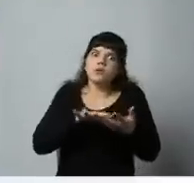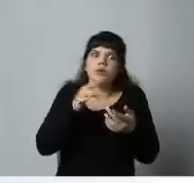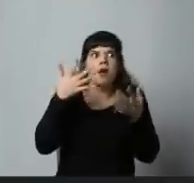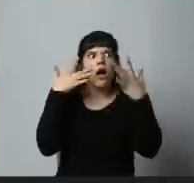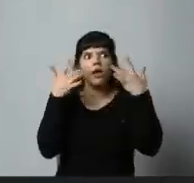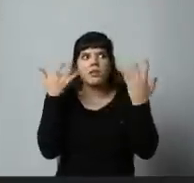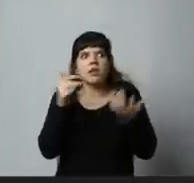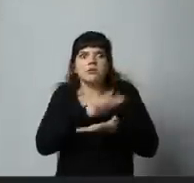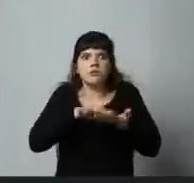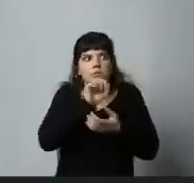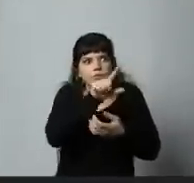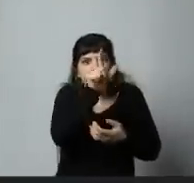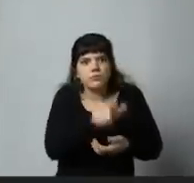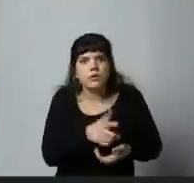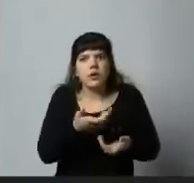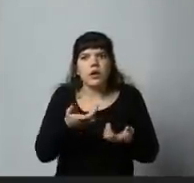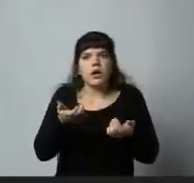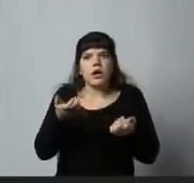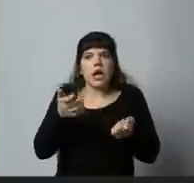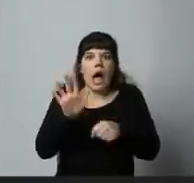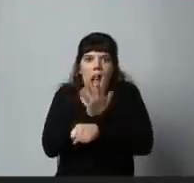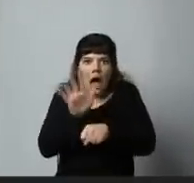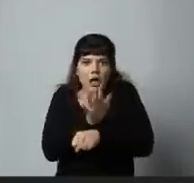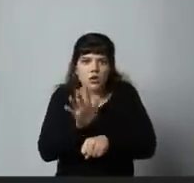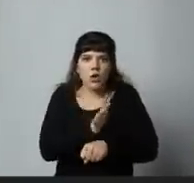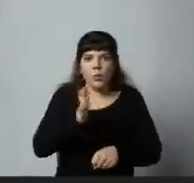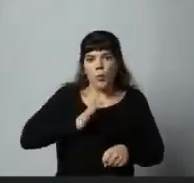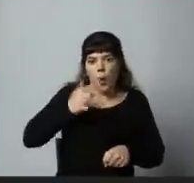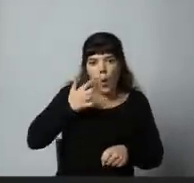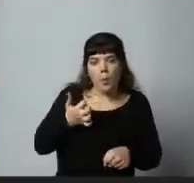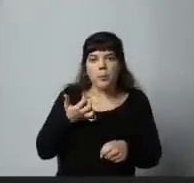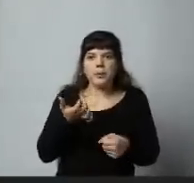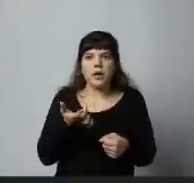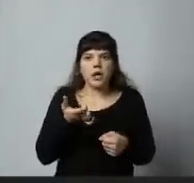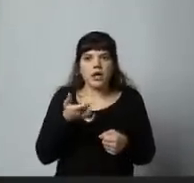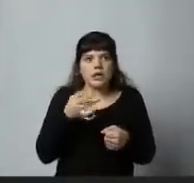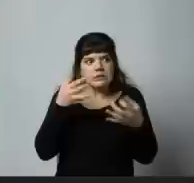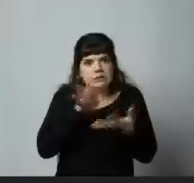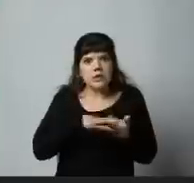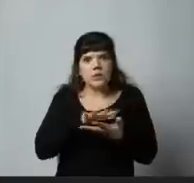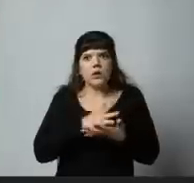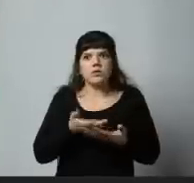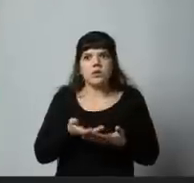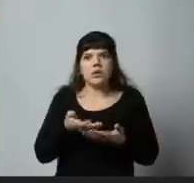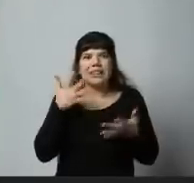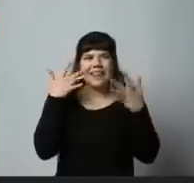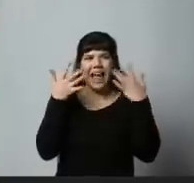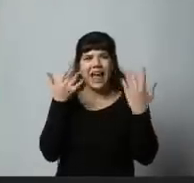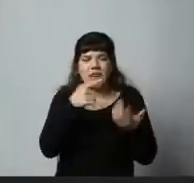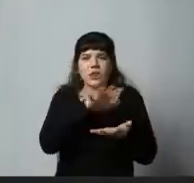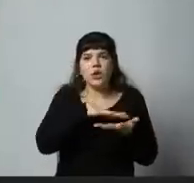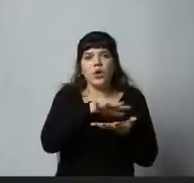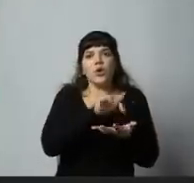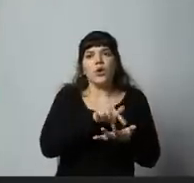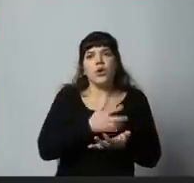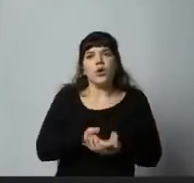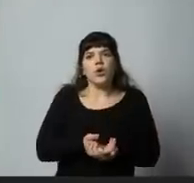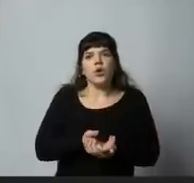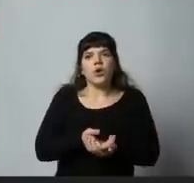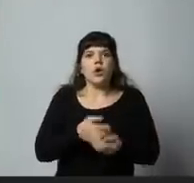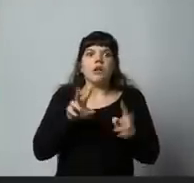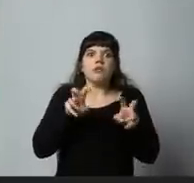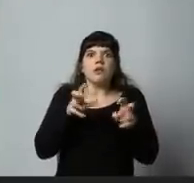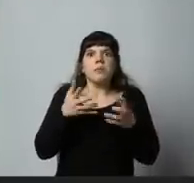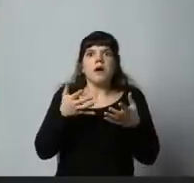artistas en general los actores y actrices en particular Y ese esa esgrima que viene llevando Héctor